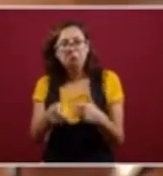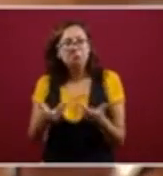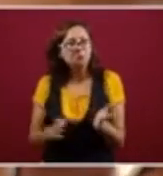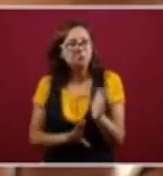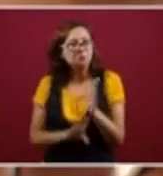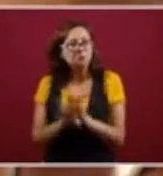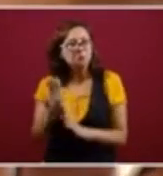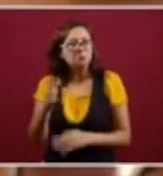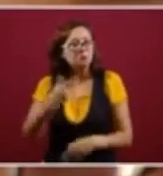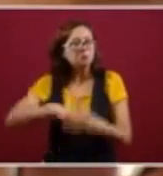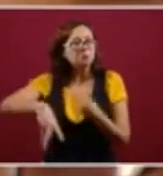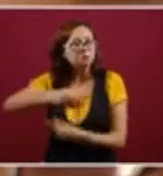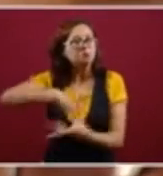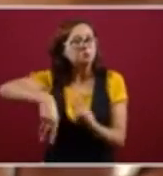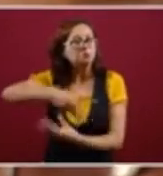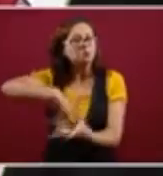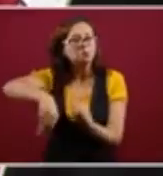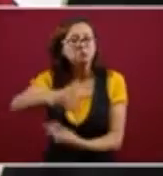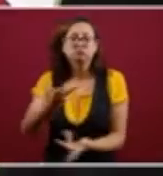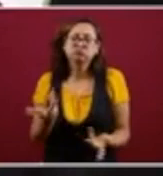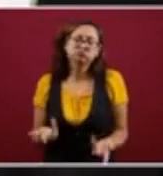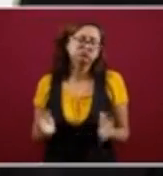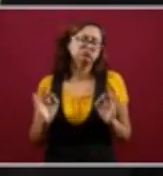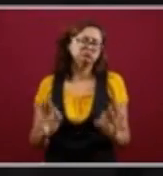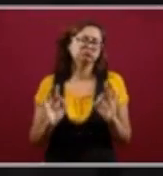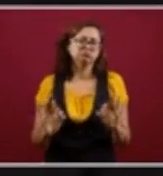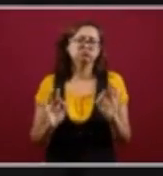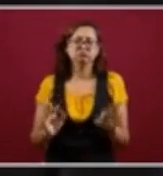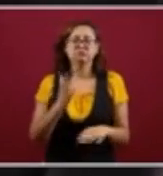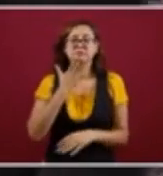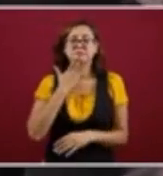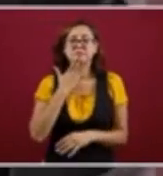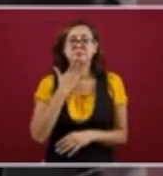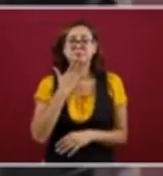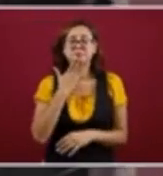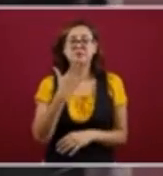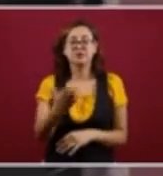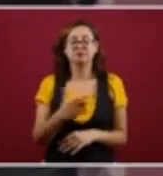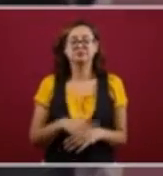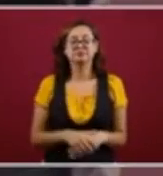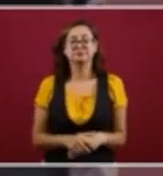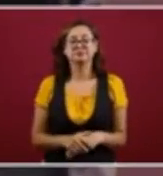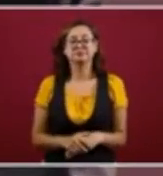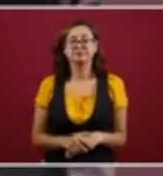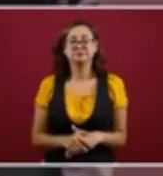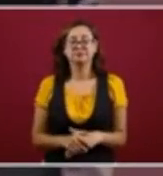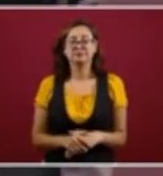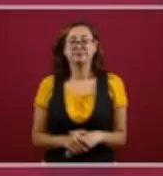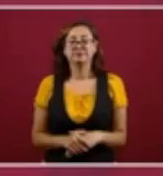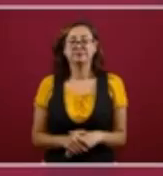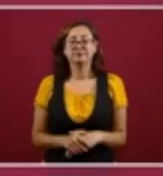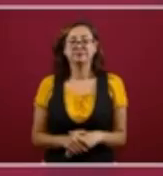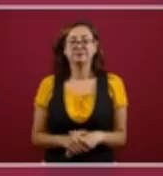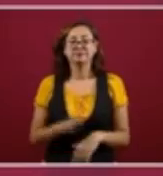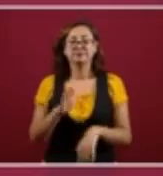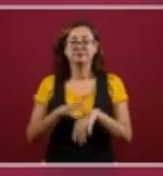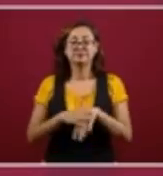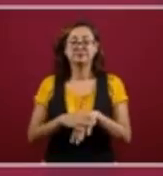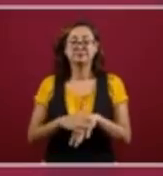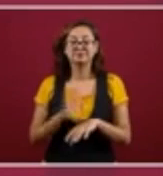Entonces, vamos muy bien en la economía. Un elemento,